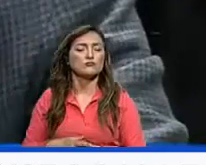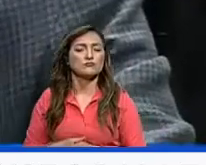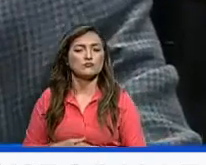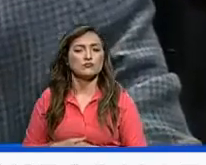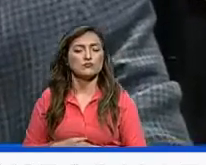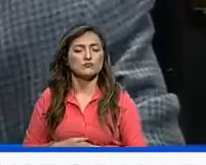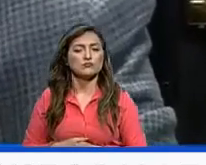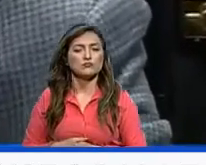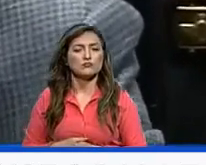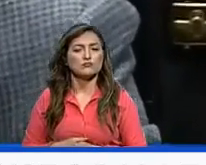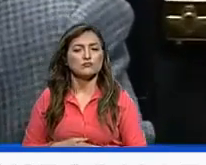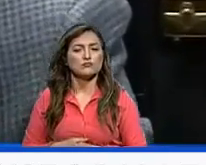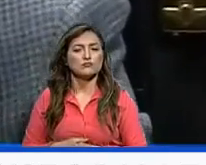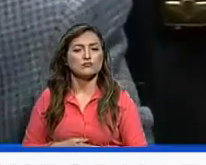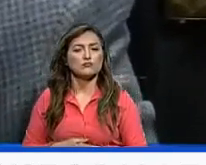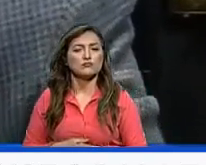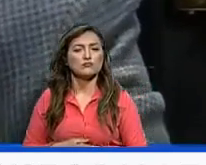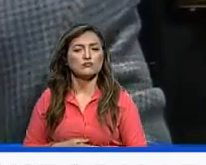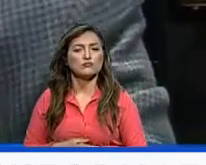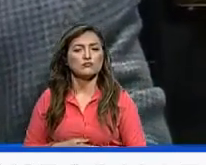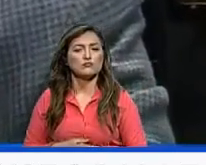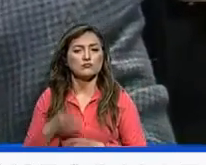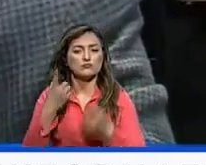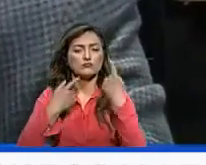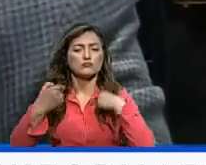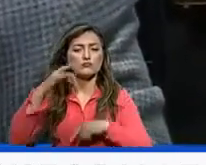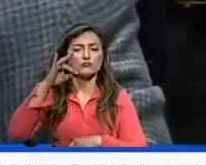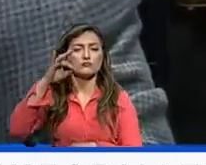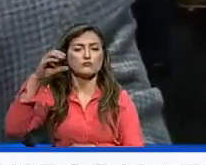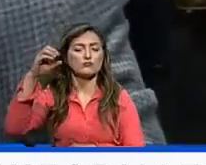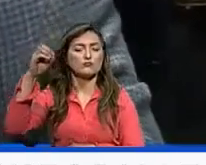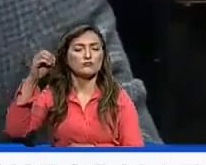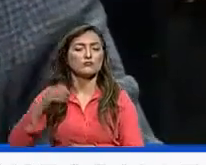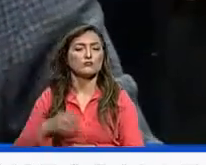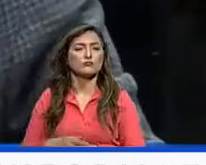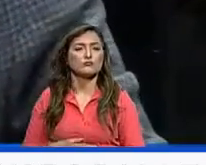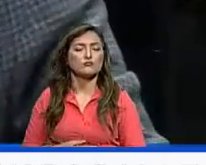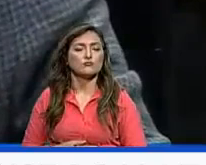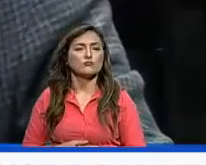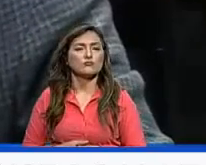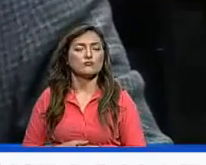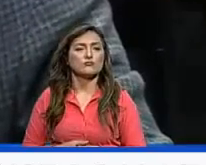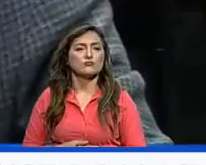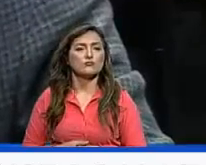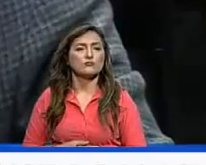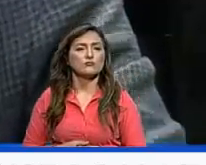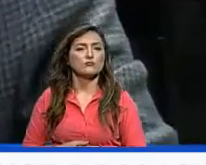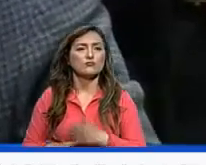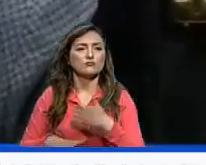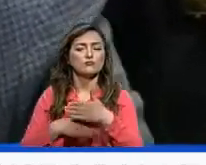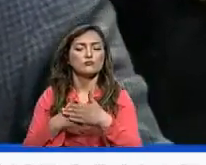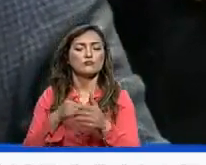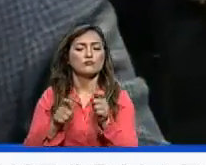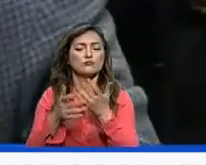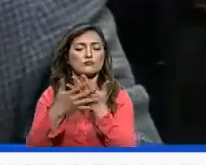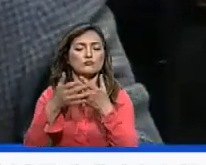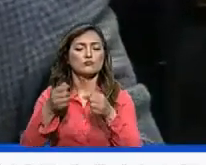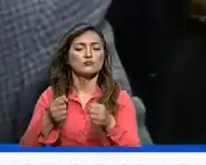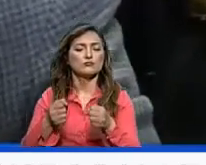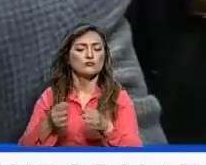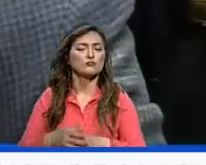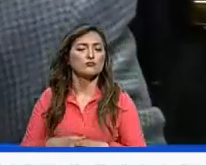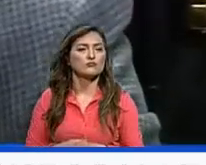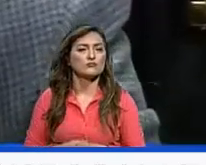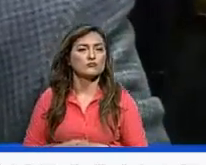cerca de 80 heridos. Todas son personas privadas de la libertad. No